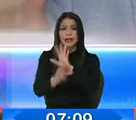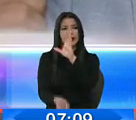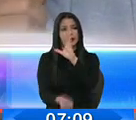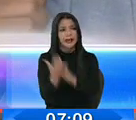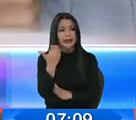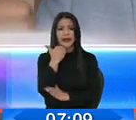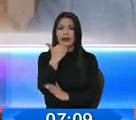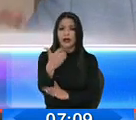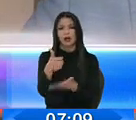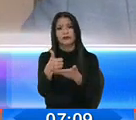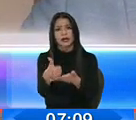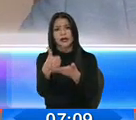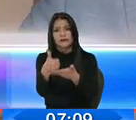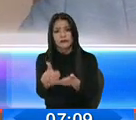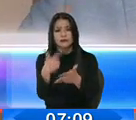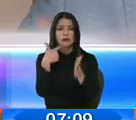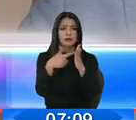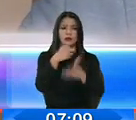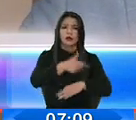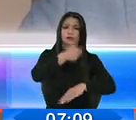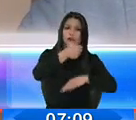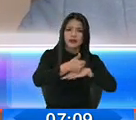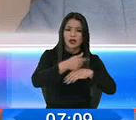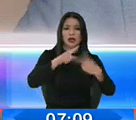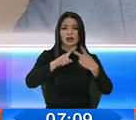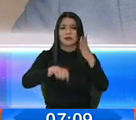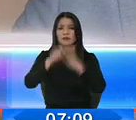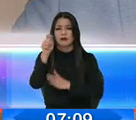sobre la destitución de una autoridad o la aprobación